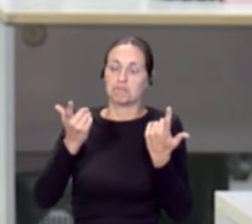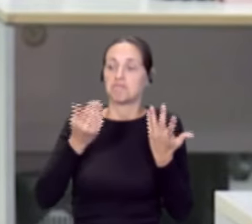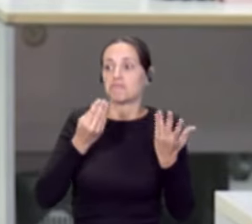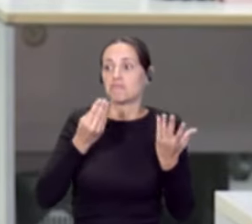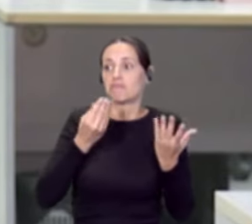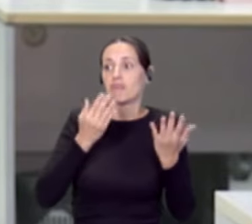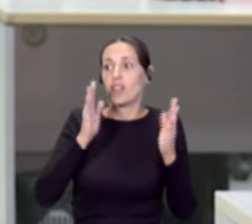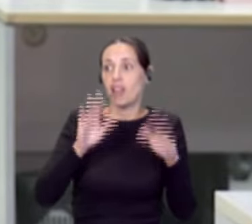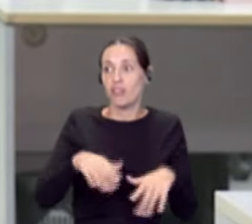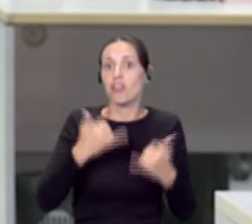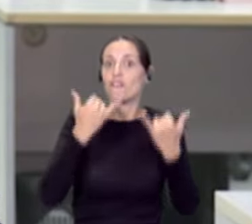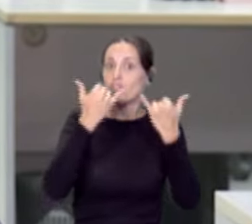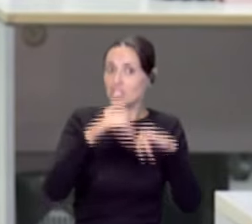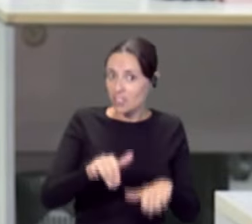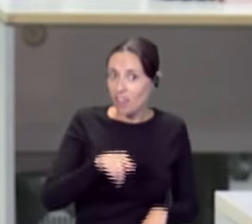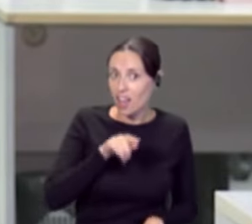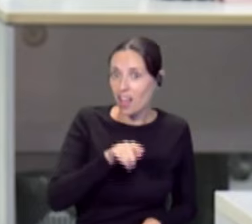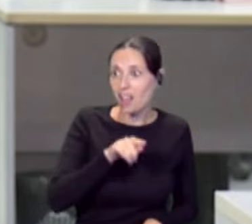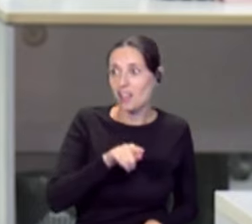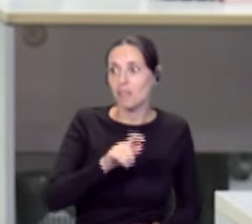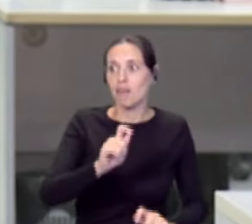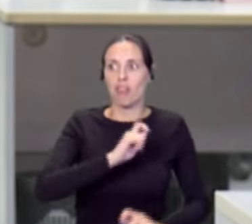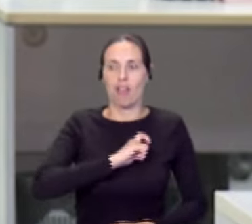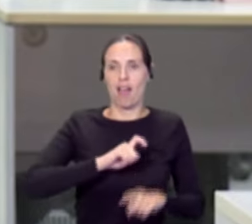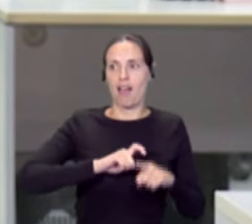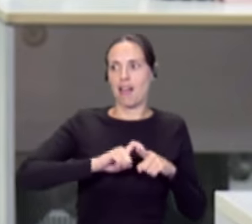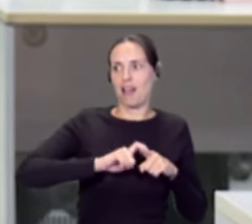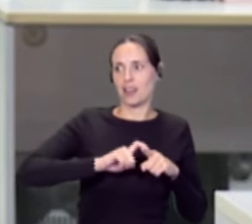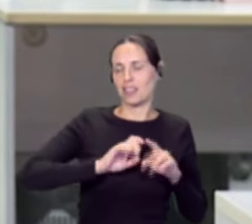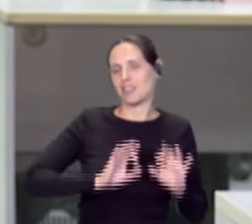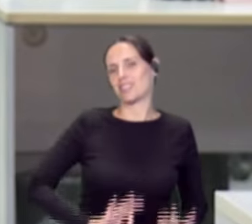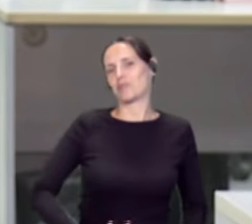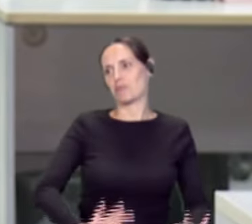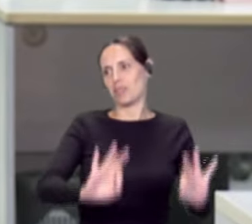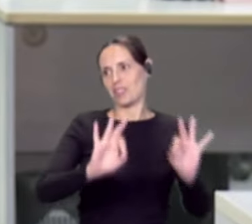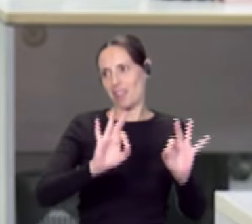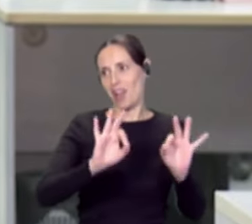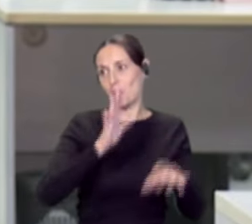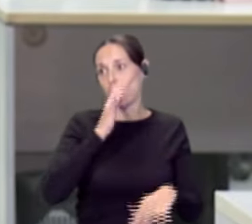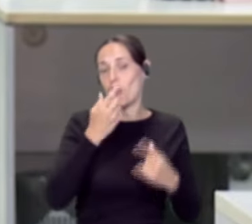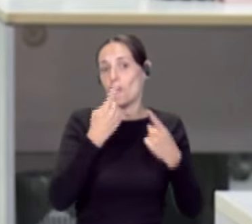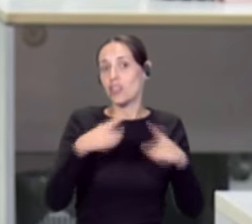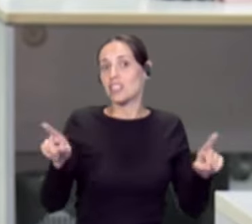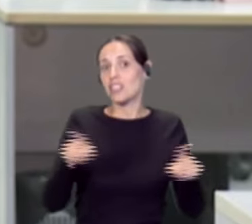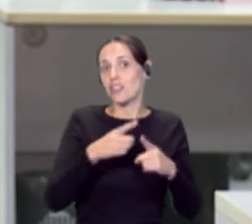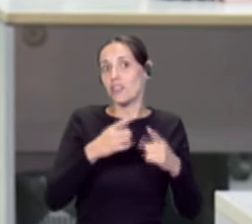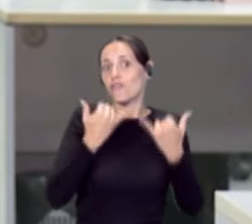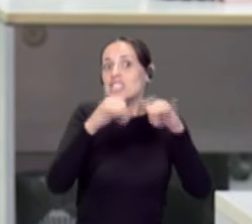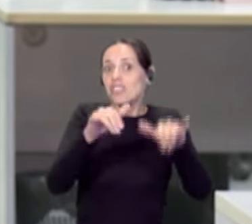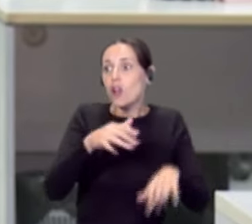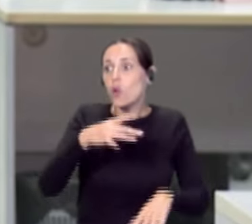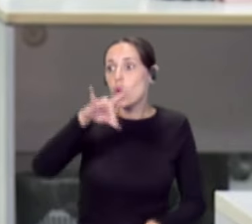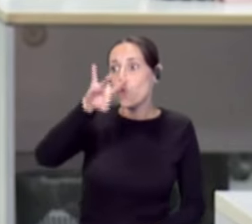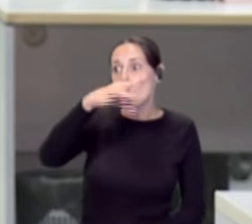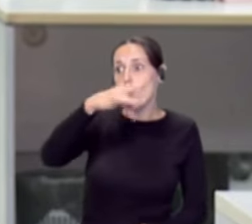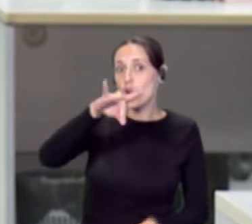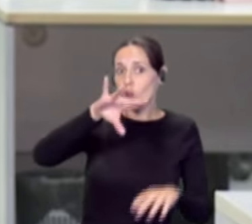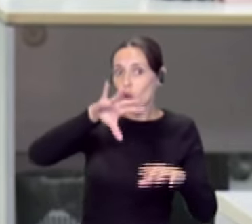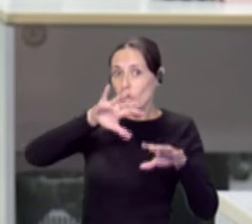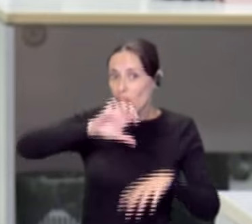Que hace al festival también, le da una característica especial. Yo creo que es el único festival, creo, no afirmo, que es el único festival en